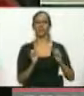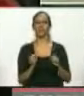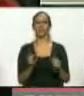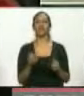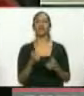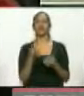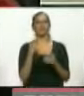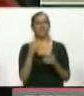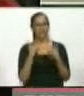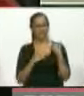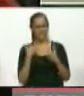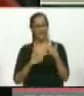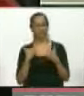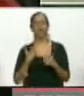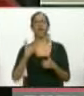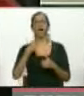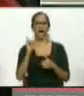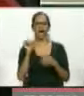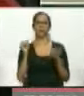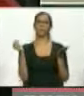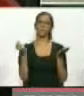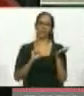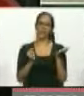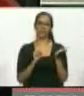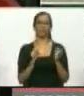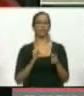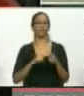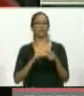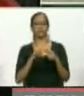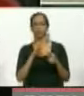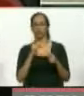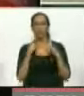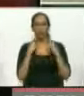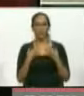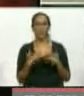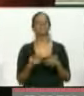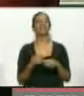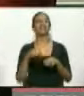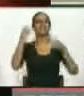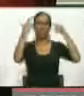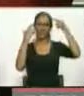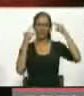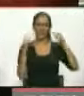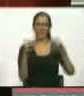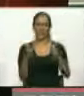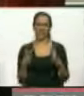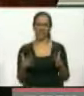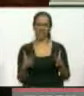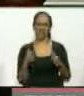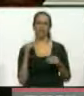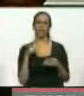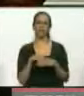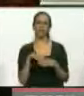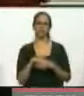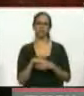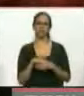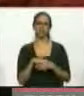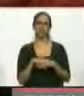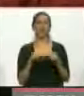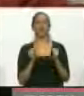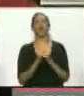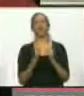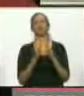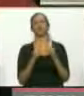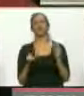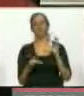ni el miércoles hay más sonando así que no te lo pierdas y el chavismo va a ganar en elecciones con todas